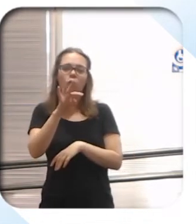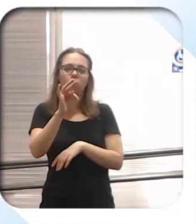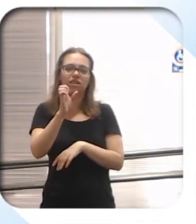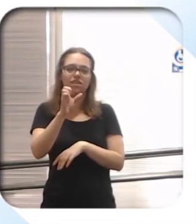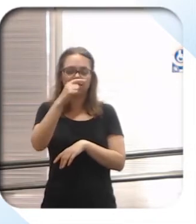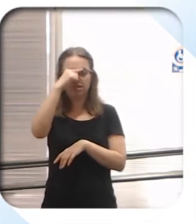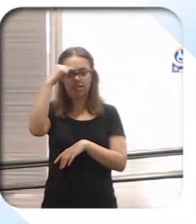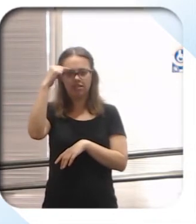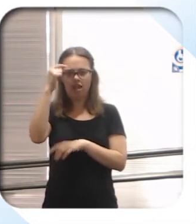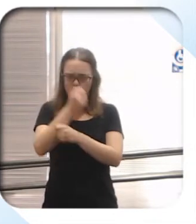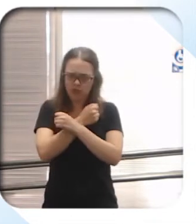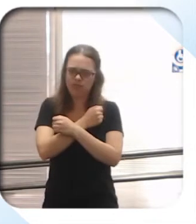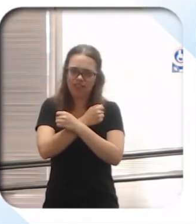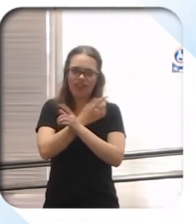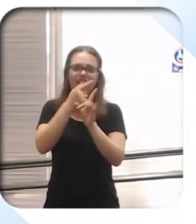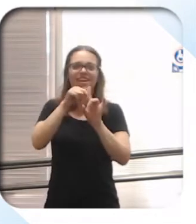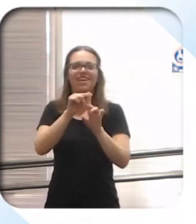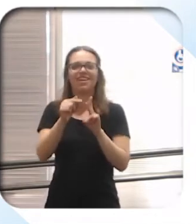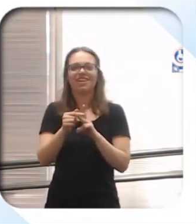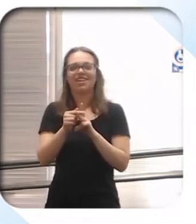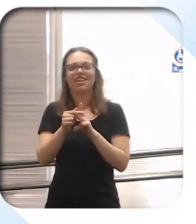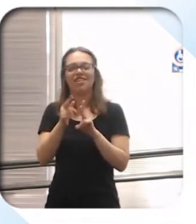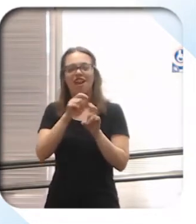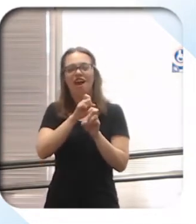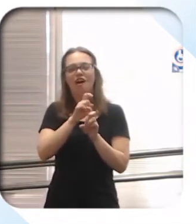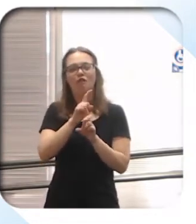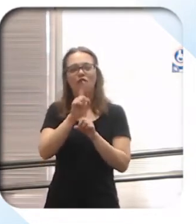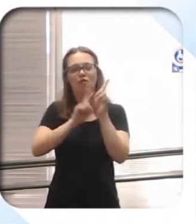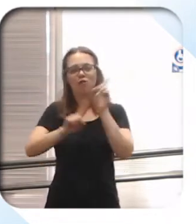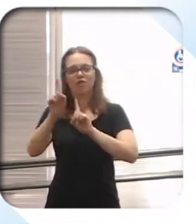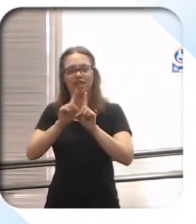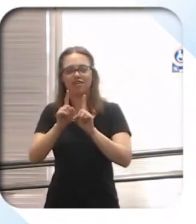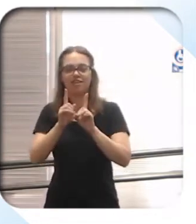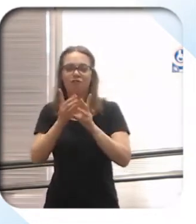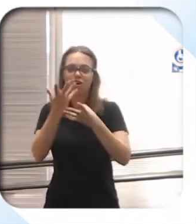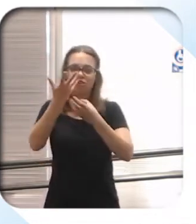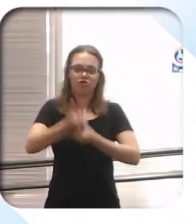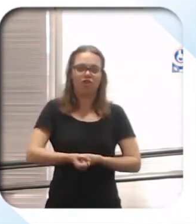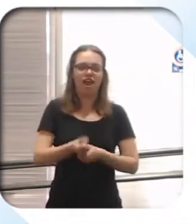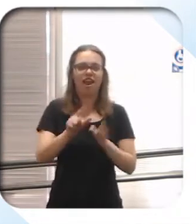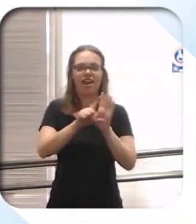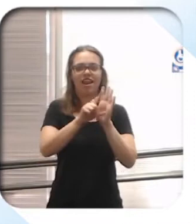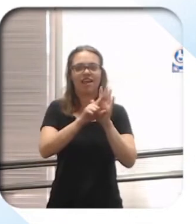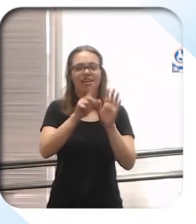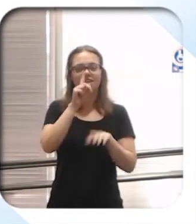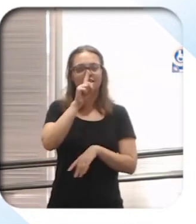sexóloga especializada en discapacidad, diversidad funcional. Fue colaboradora de la ley número